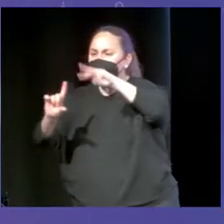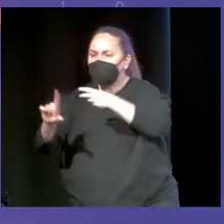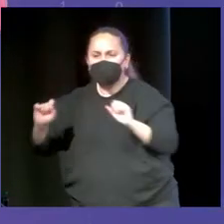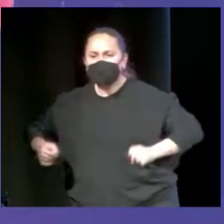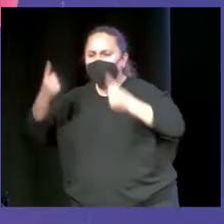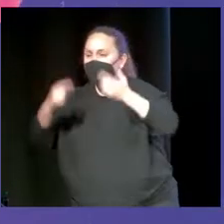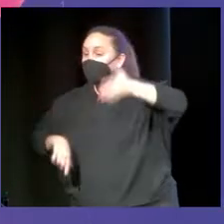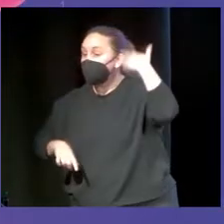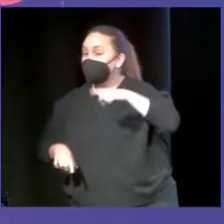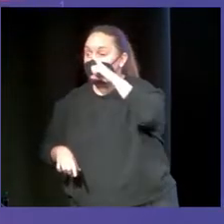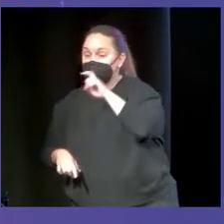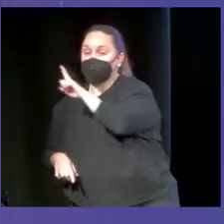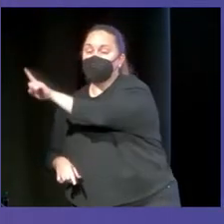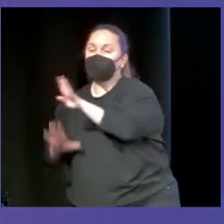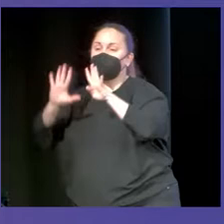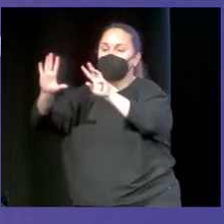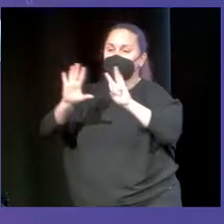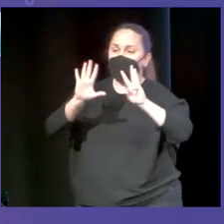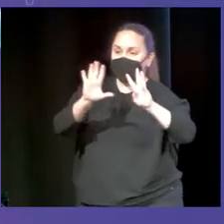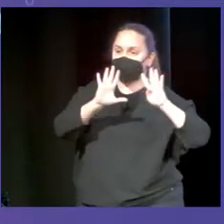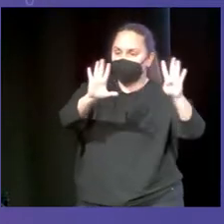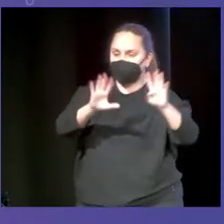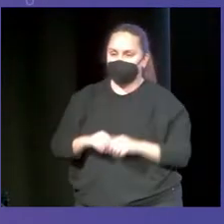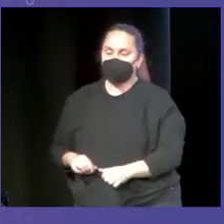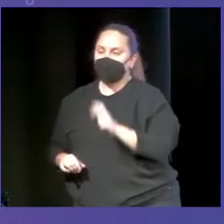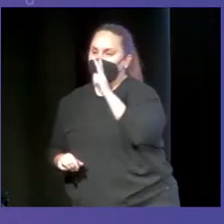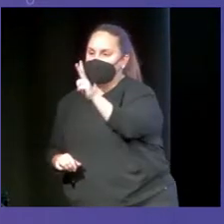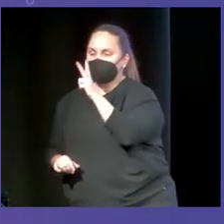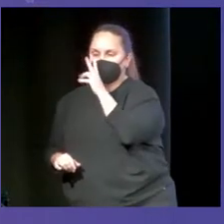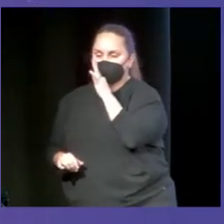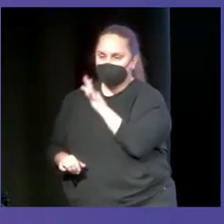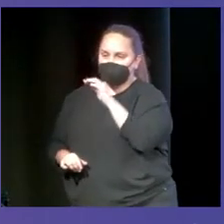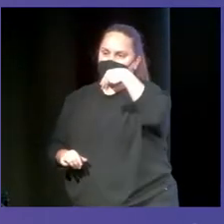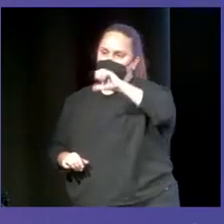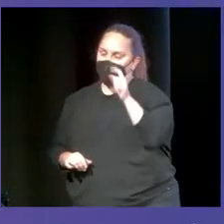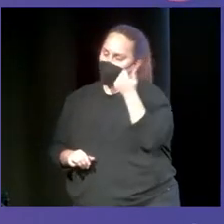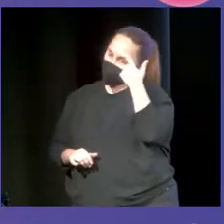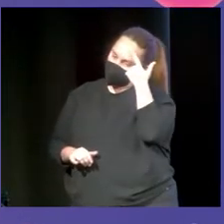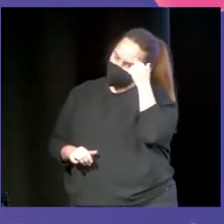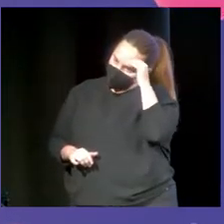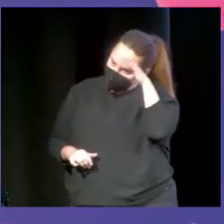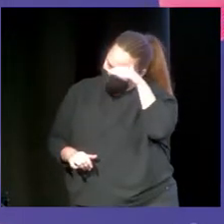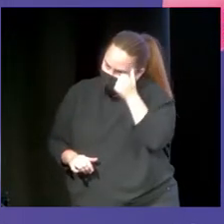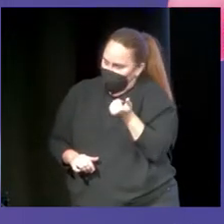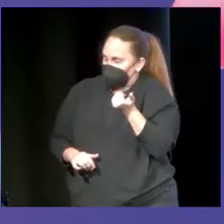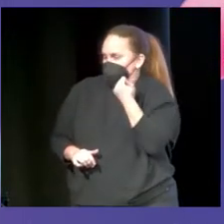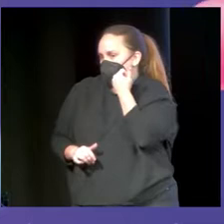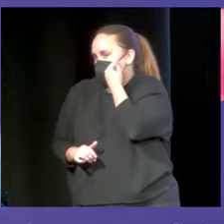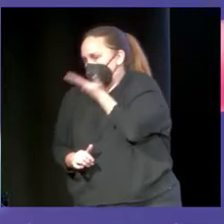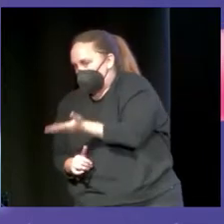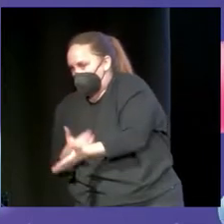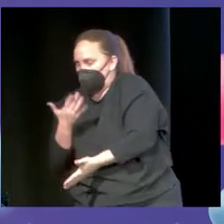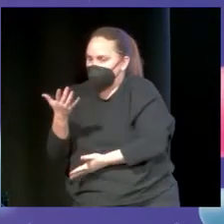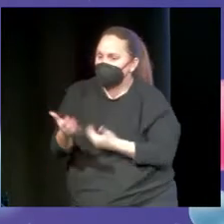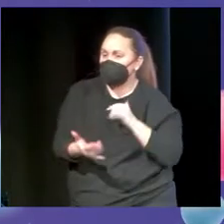se publicó en 1989 pues era un html rudo no era un poco feo y tal pero eso